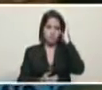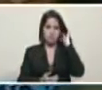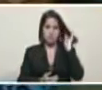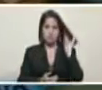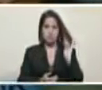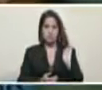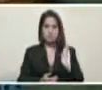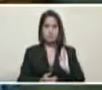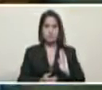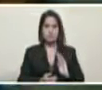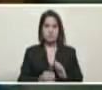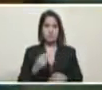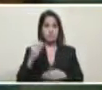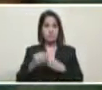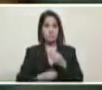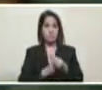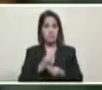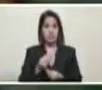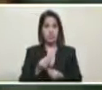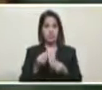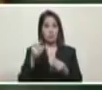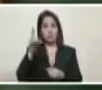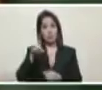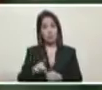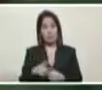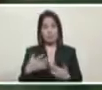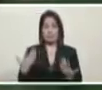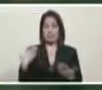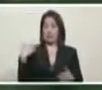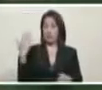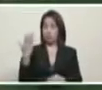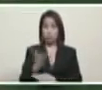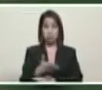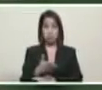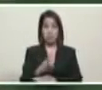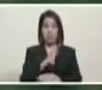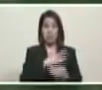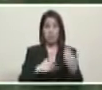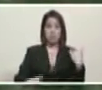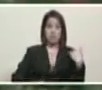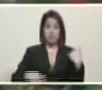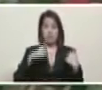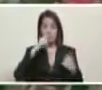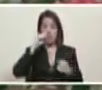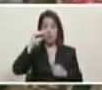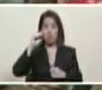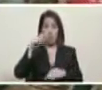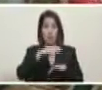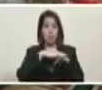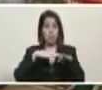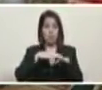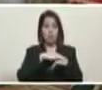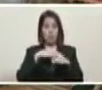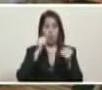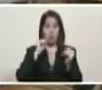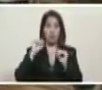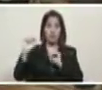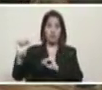Un hecho además que ha sido condenado por el presidente Nicolás Maduro Moros y por el ministro de la